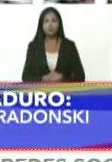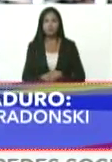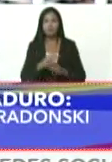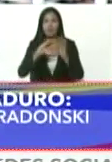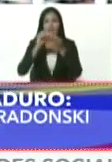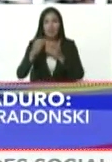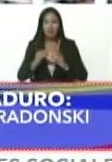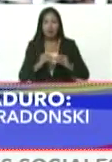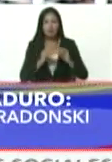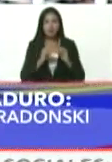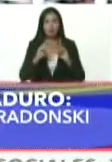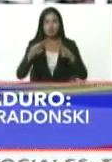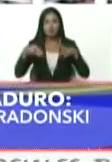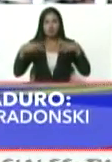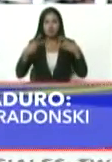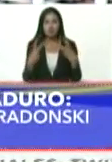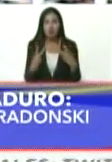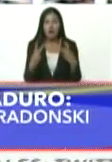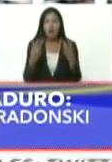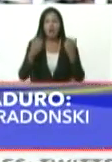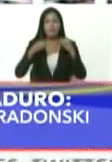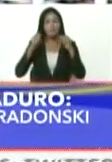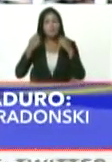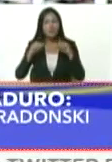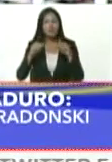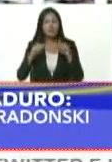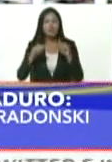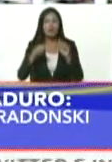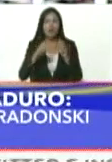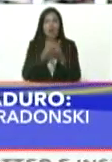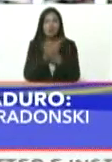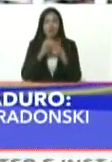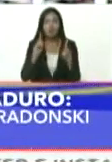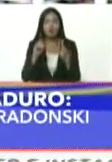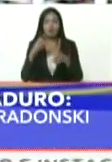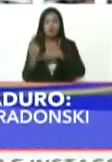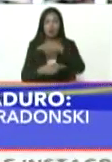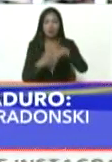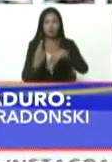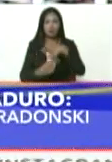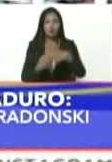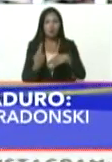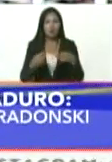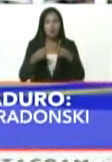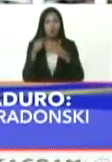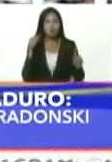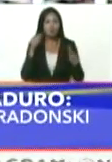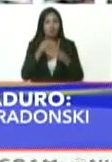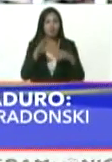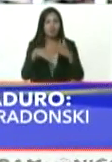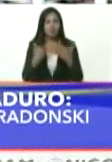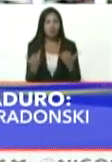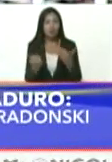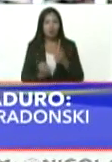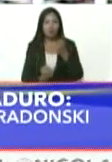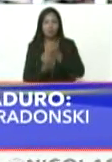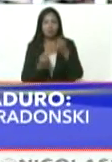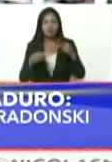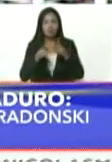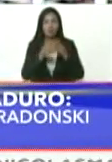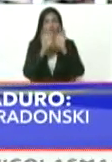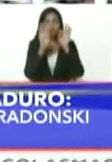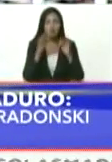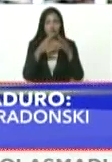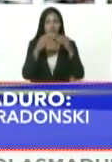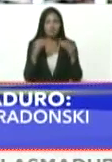actualización en base a la práctica de la democracia revolucionaria, la democracia directa, la democracia de base, de